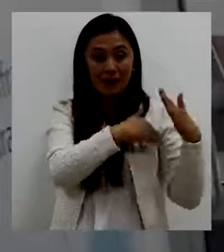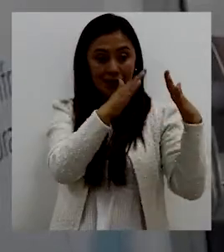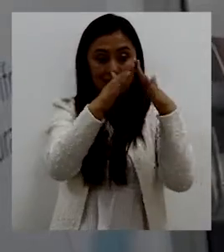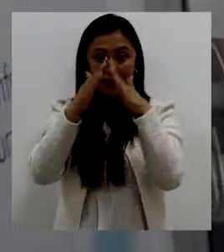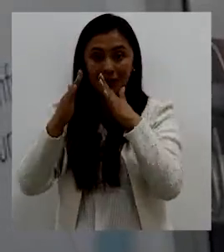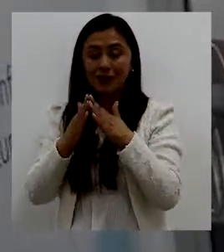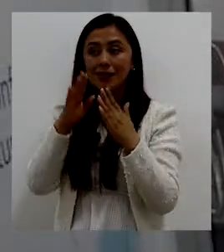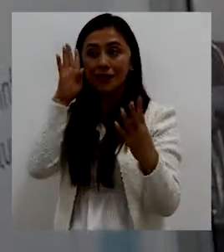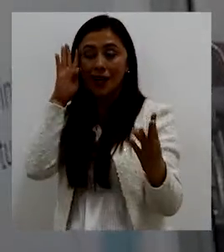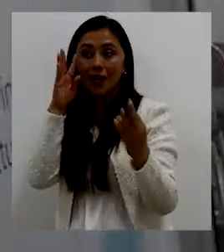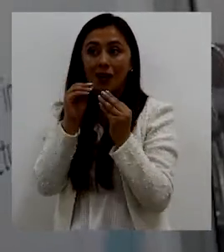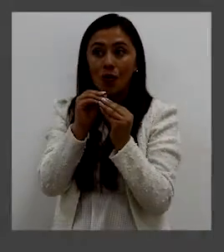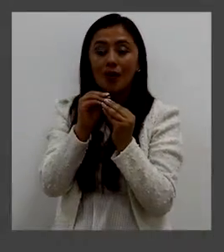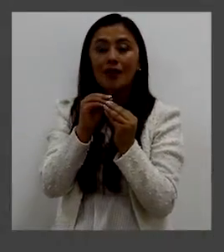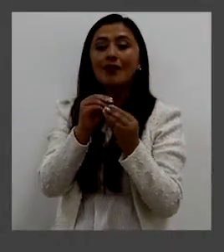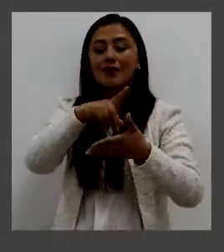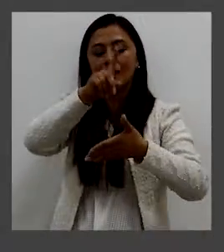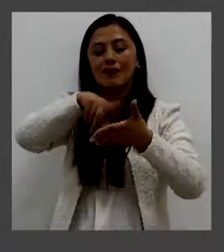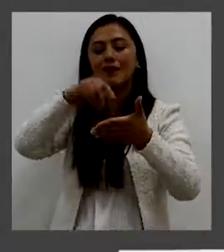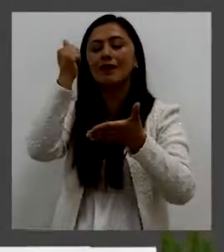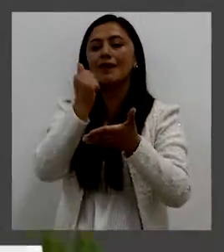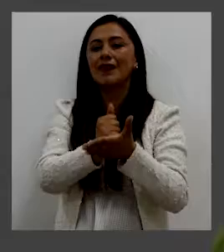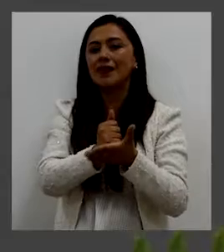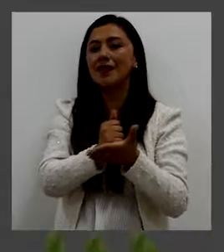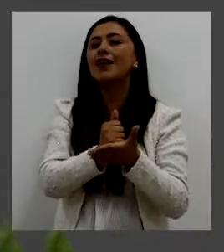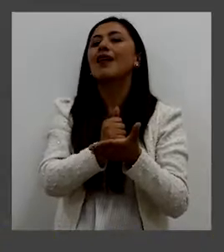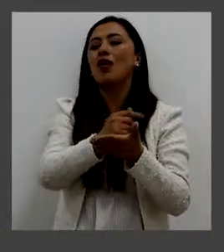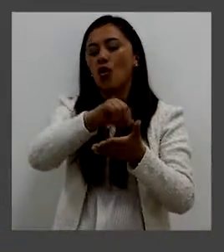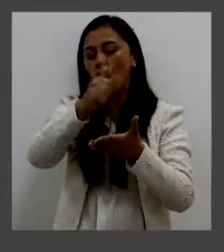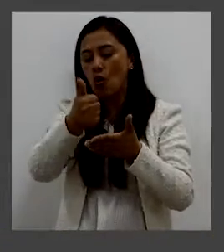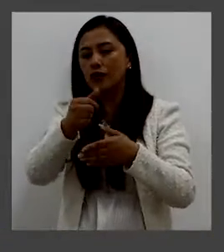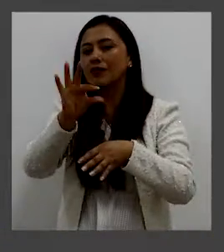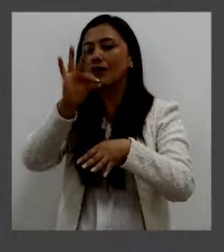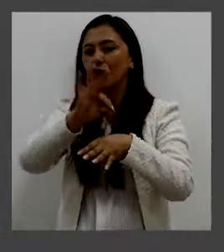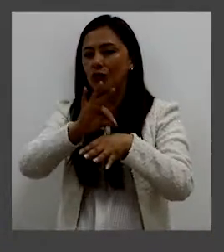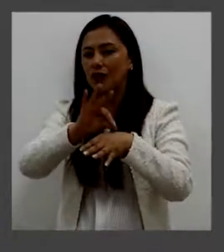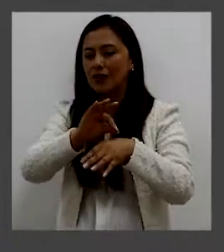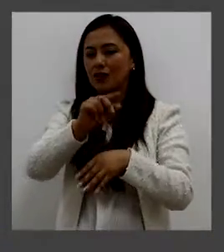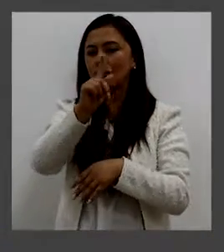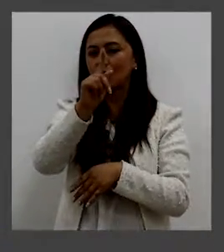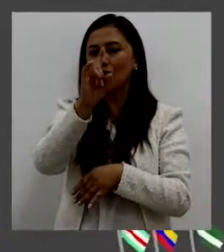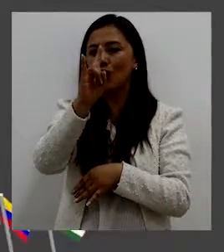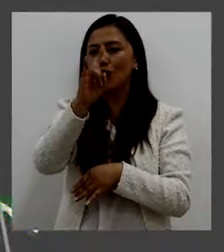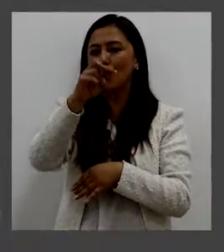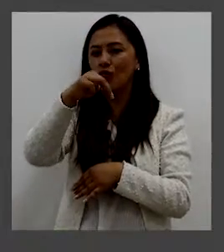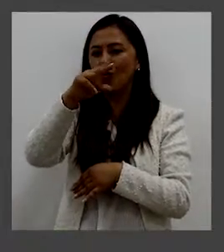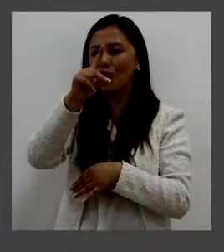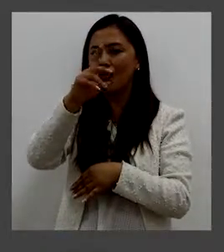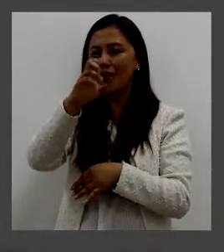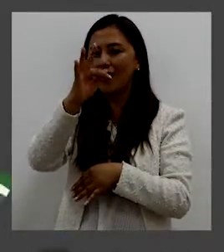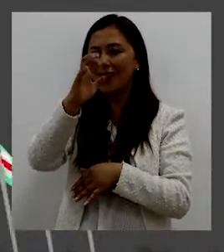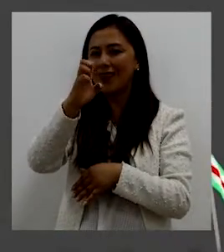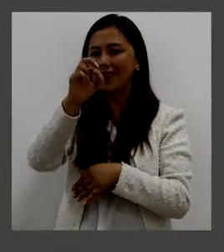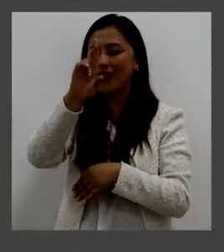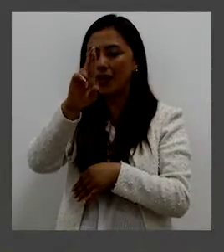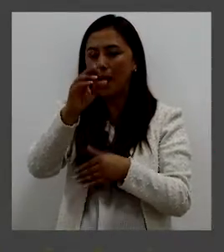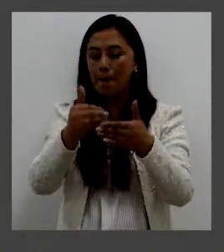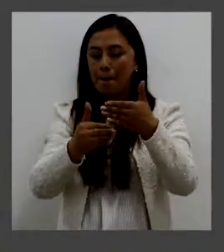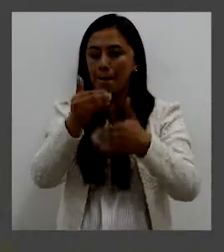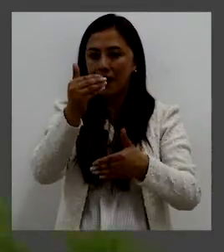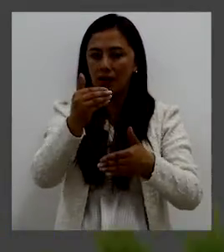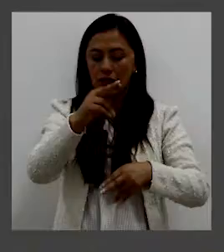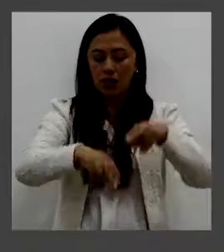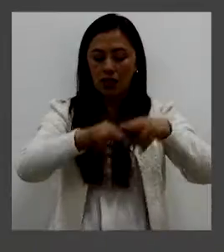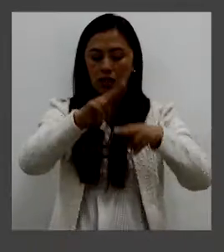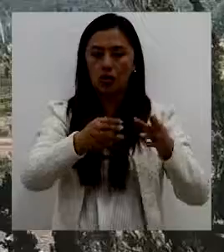Viviendas, se llevó a cabo la firma del convenio con Findeter para estudios, diseños y construcción de la primera